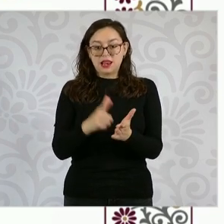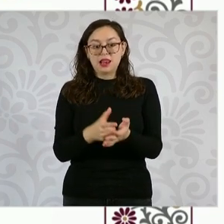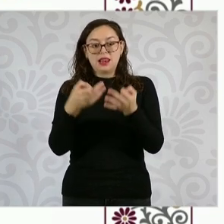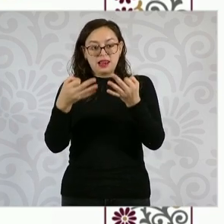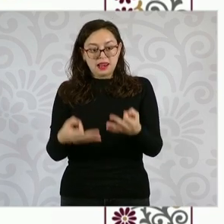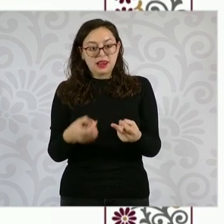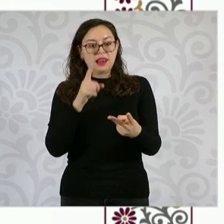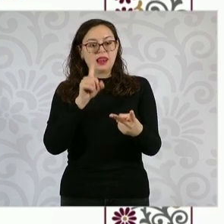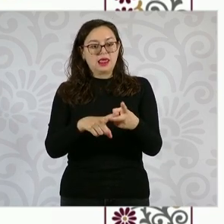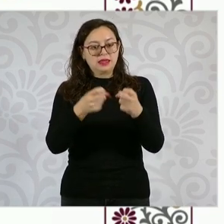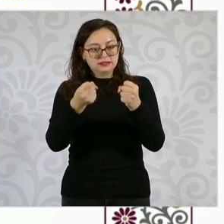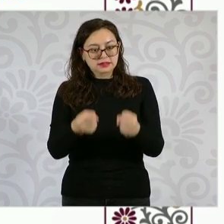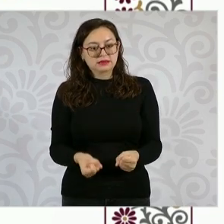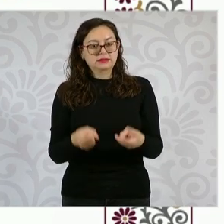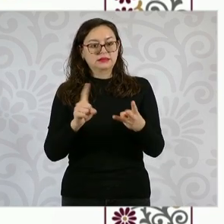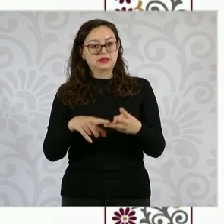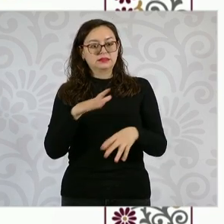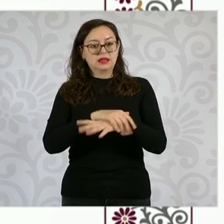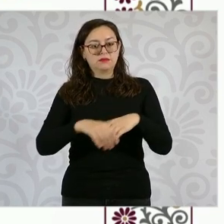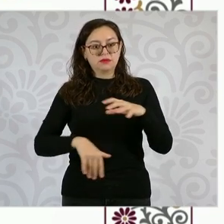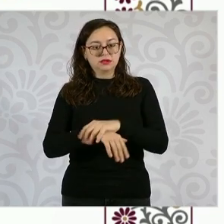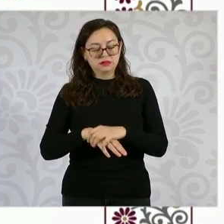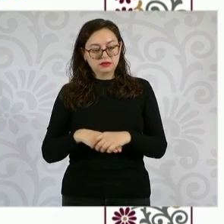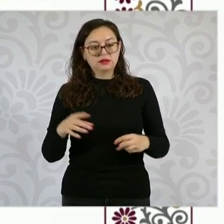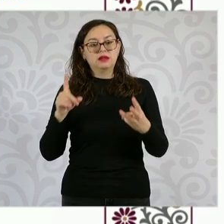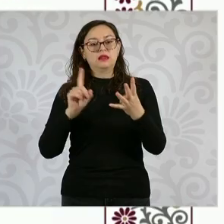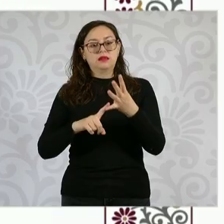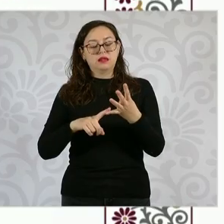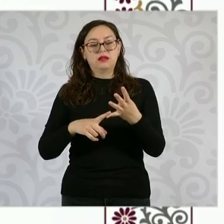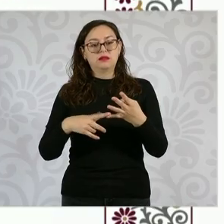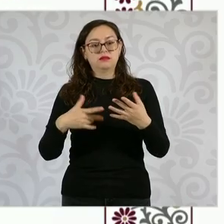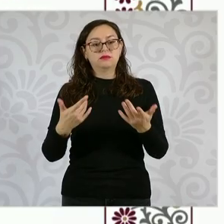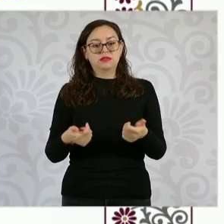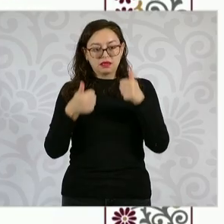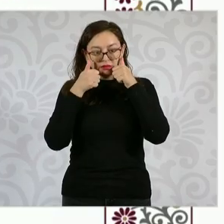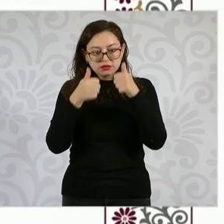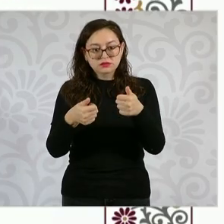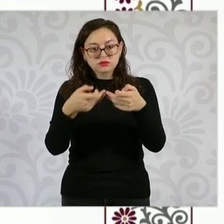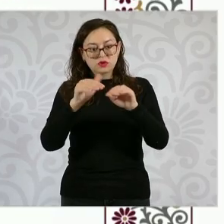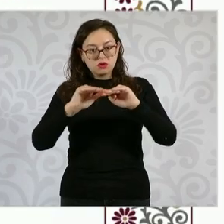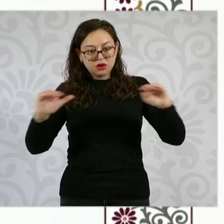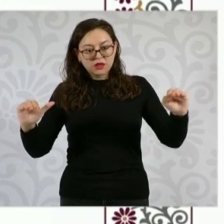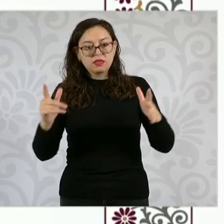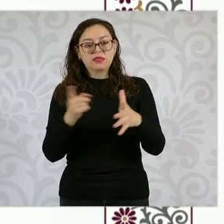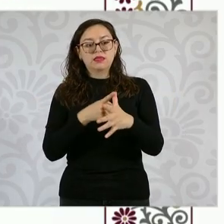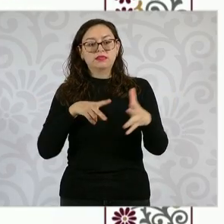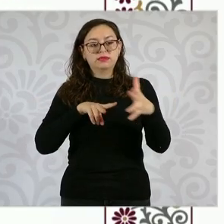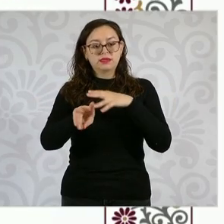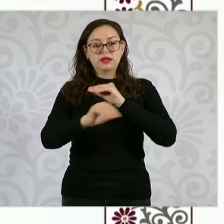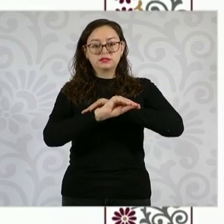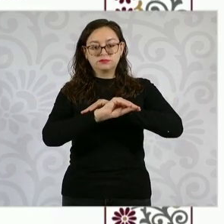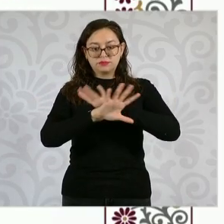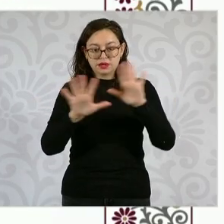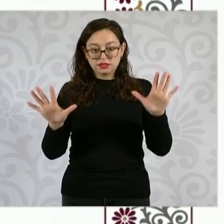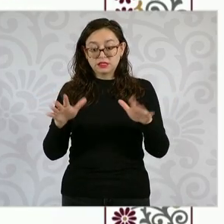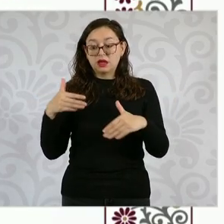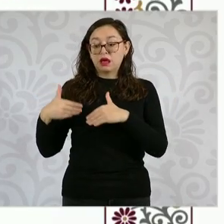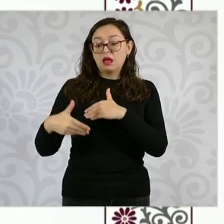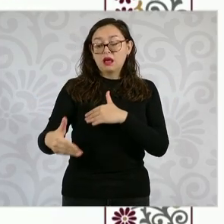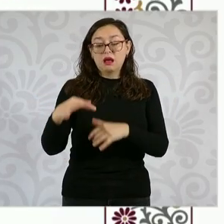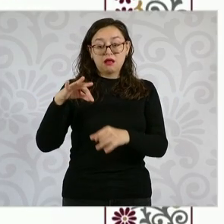y transparencia, y a la vez, con los medios de impugnación, garantizar la tutela efectiva durante el